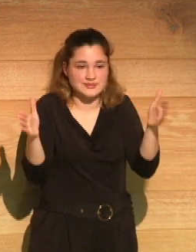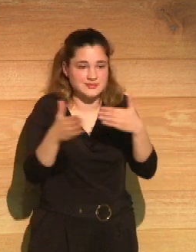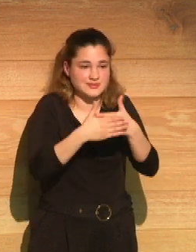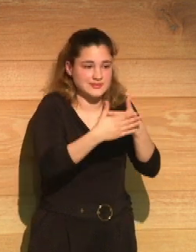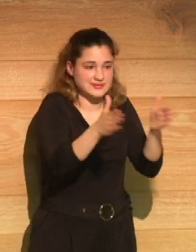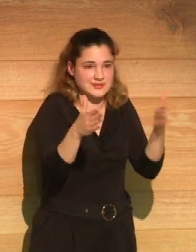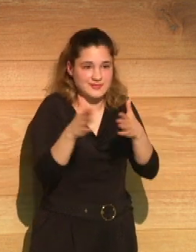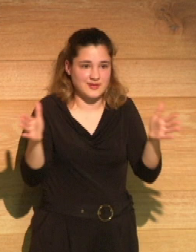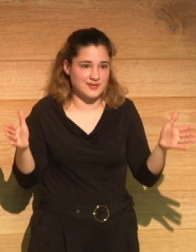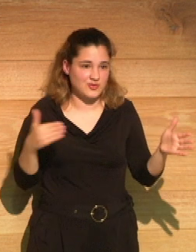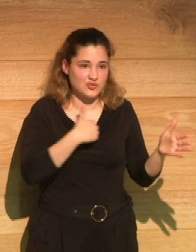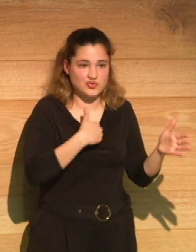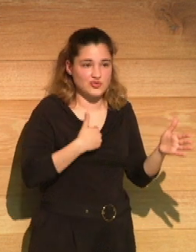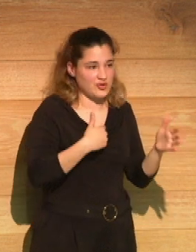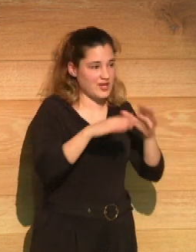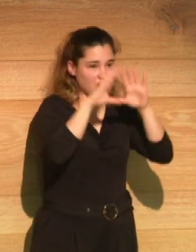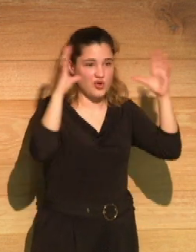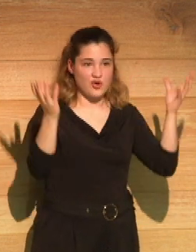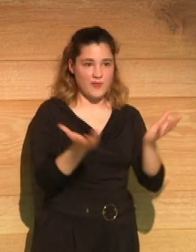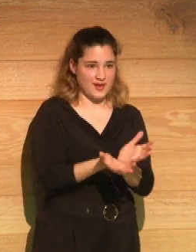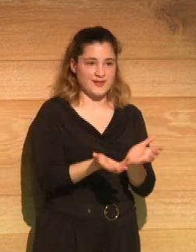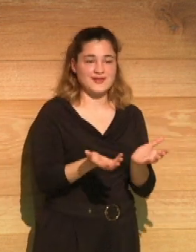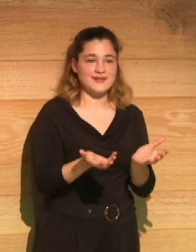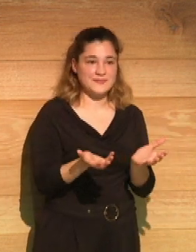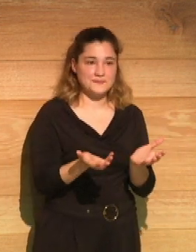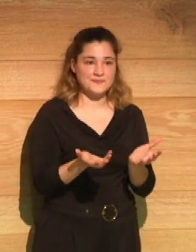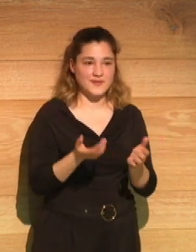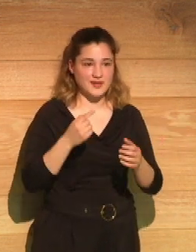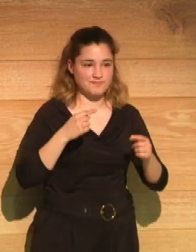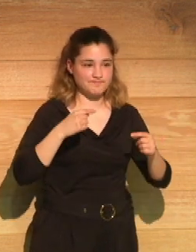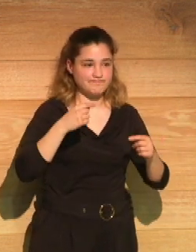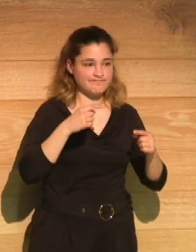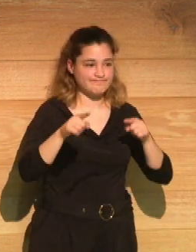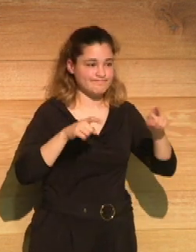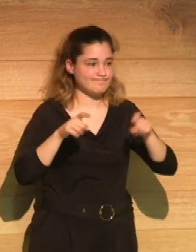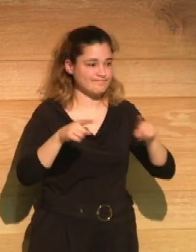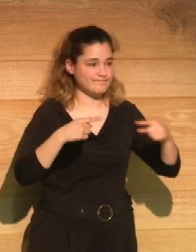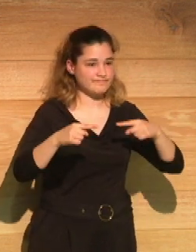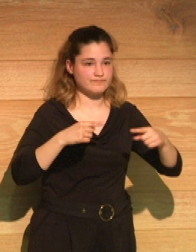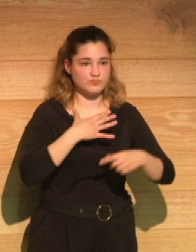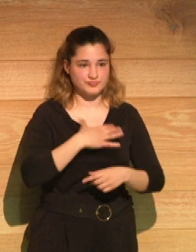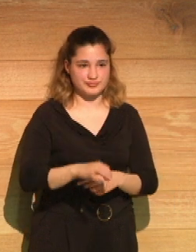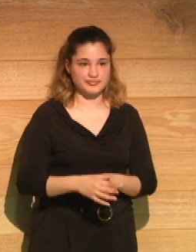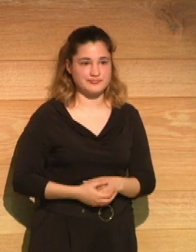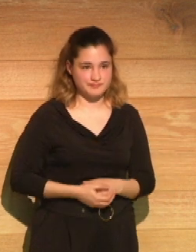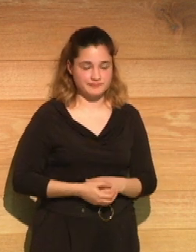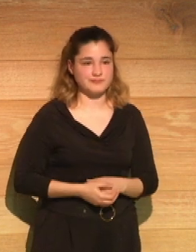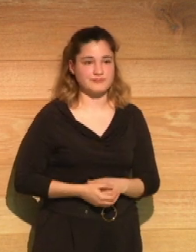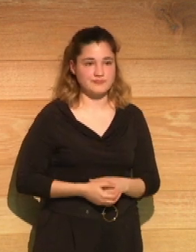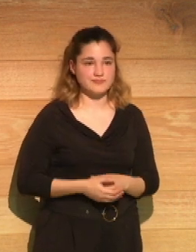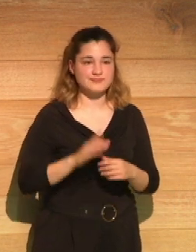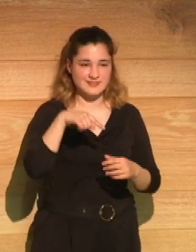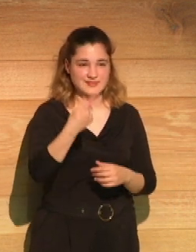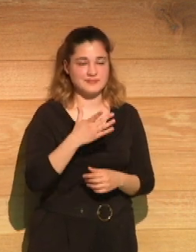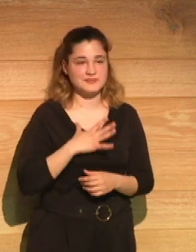posicionamiento global que les da definitivamente un liderazgo en este tema. A ver, la siguiente, por favor.